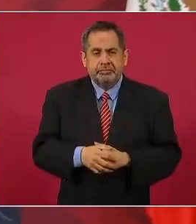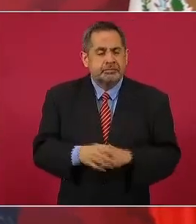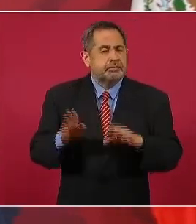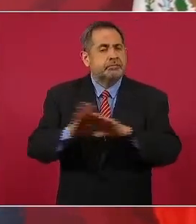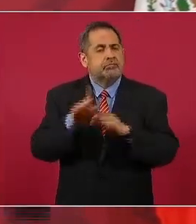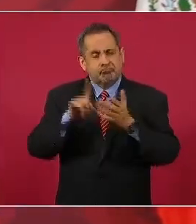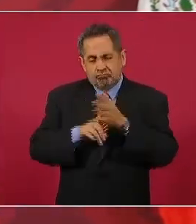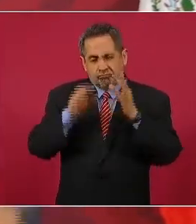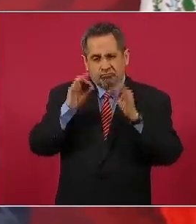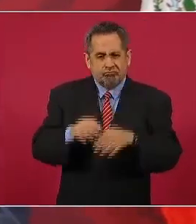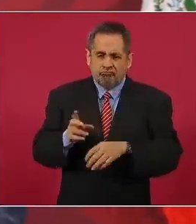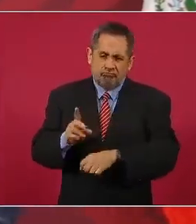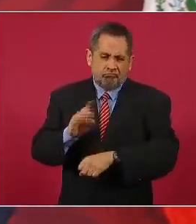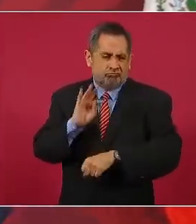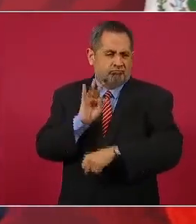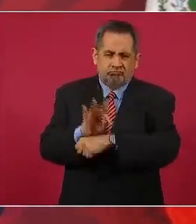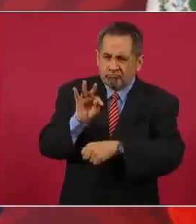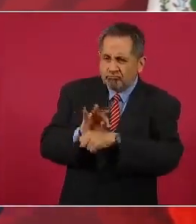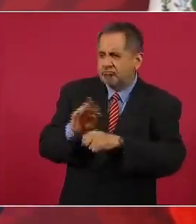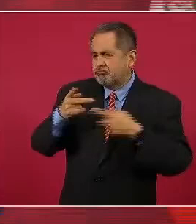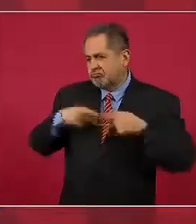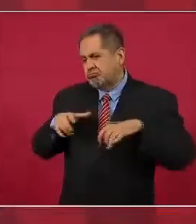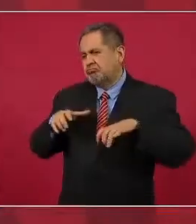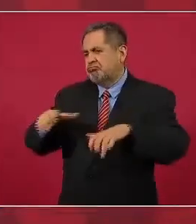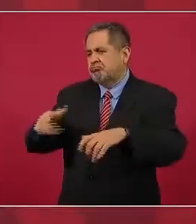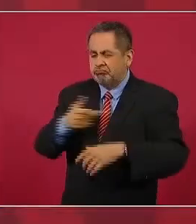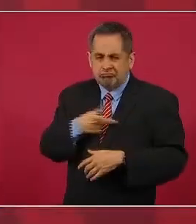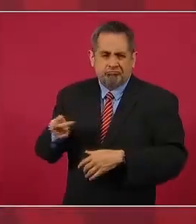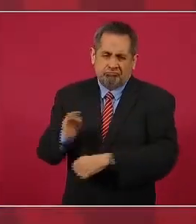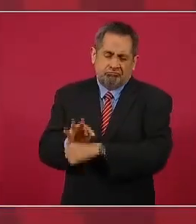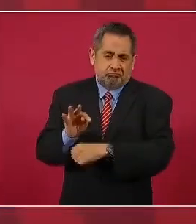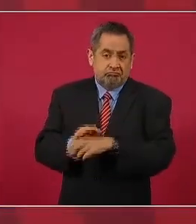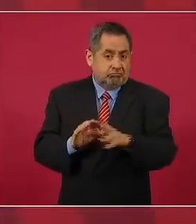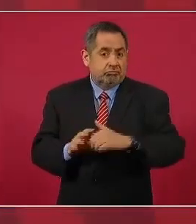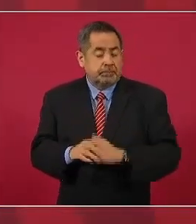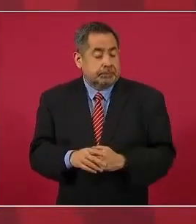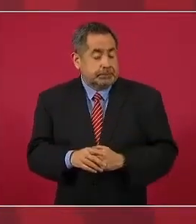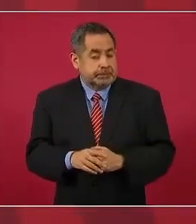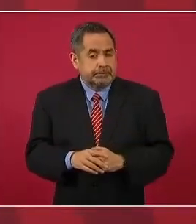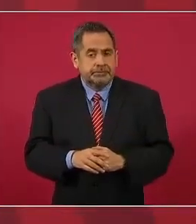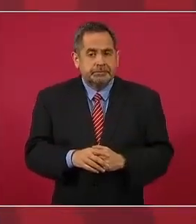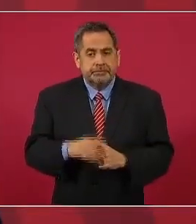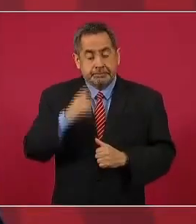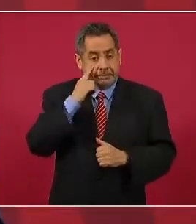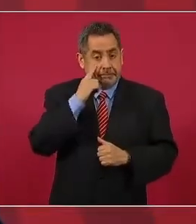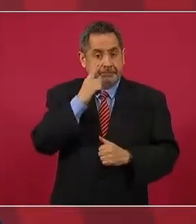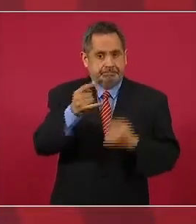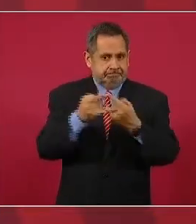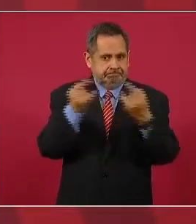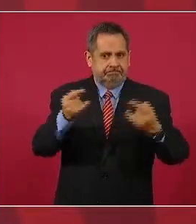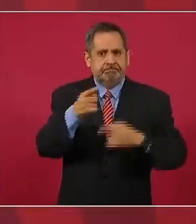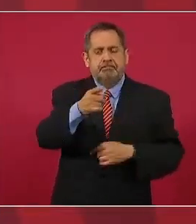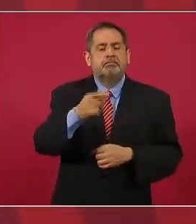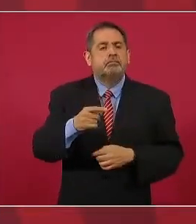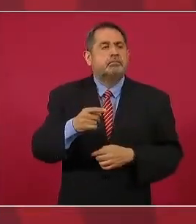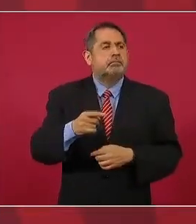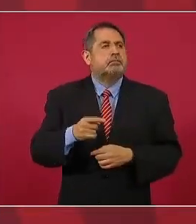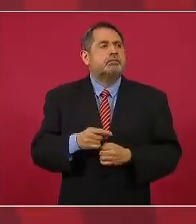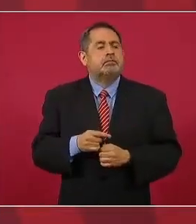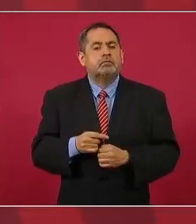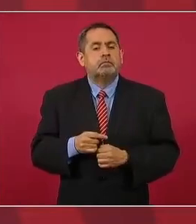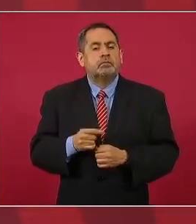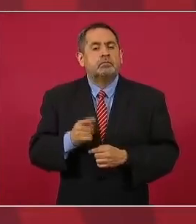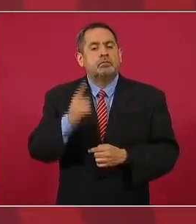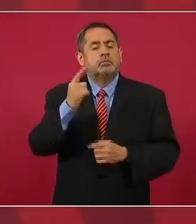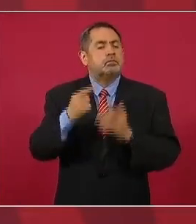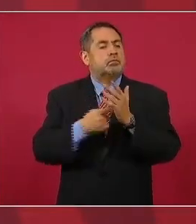consecuente, defensor de los pobres. Una vez llega a la hacienda